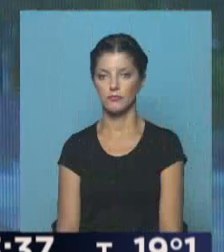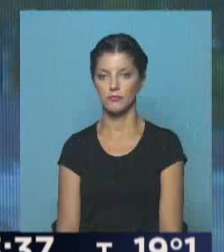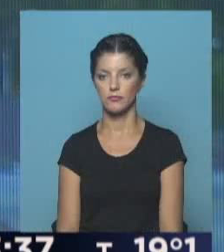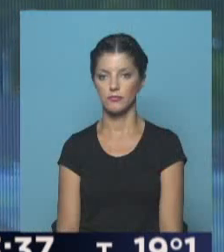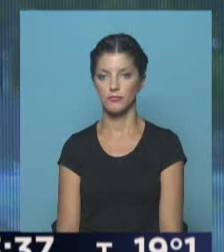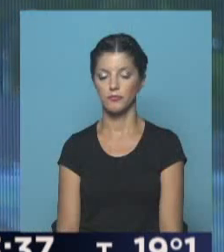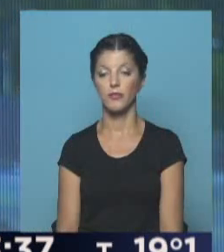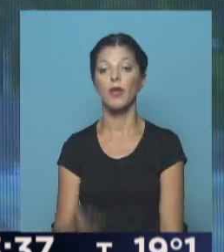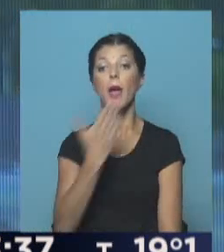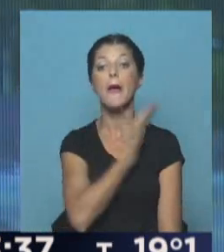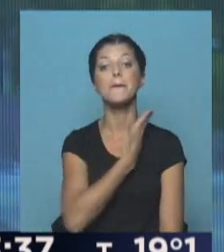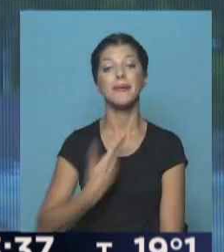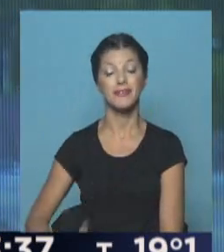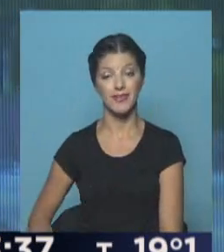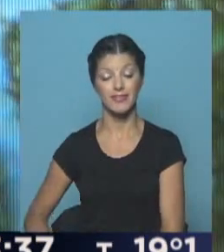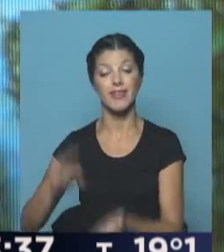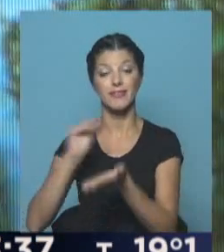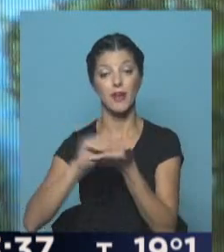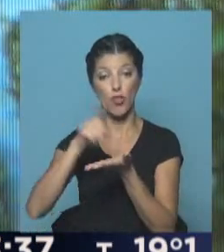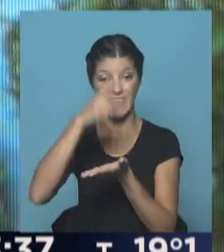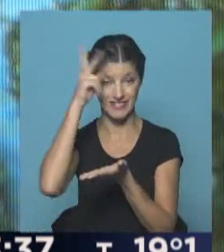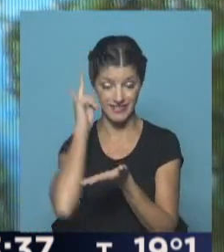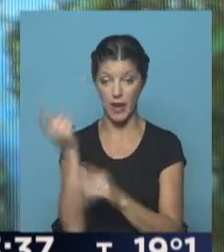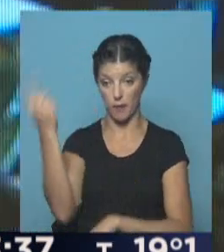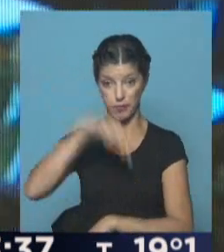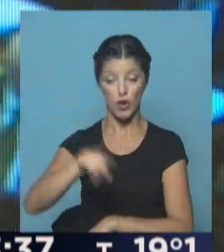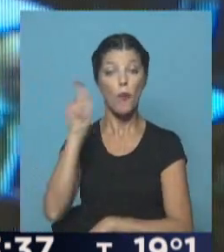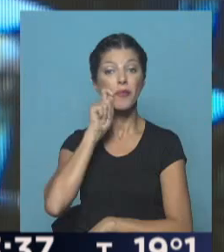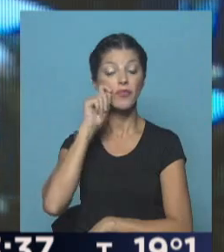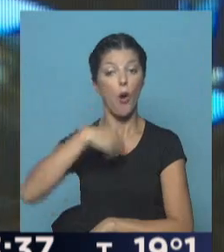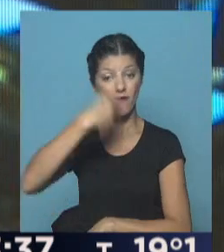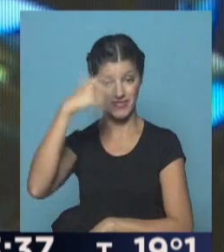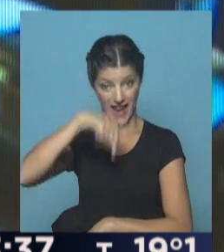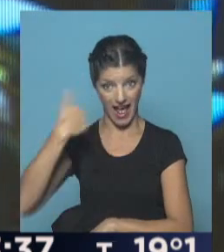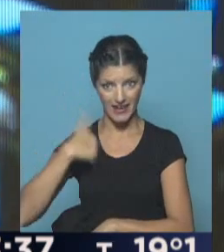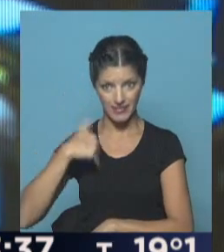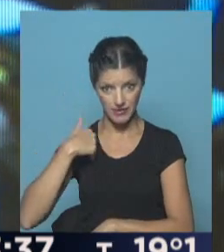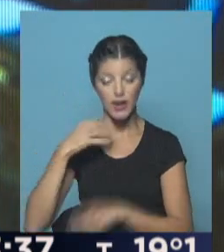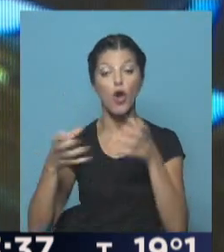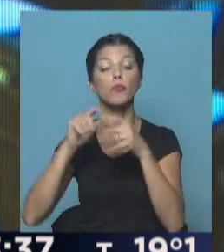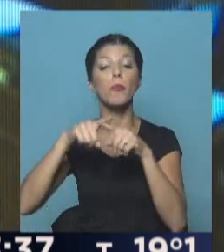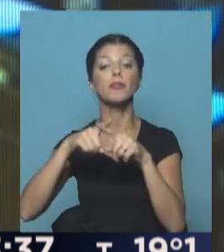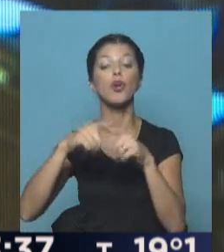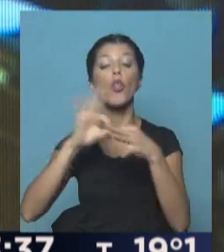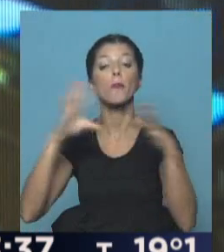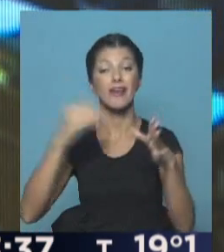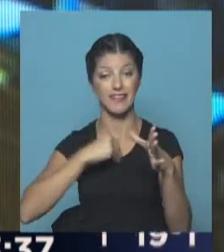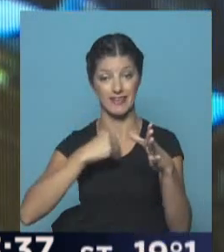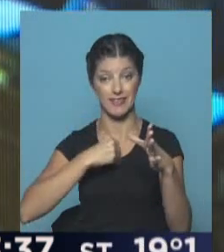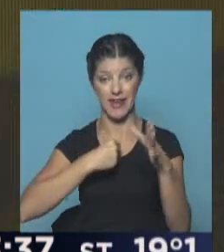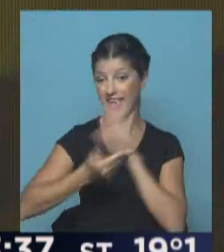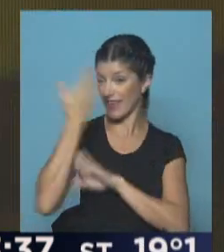el presidente del senado chileno estuvo de visita oficial en la argentina pertenece a la democracia cristiana en partido que acaba de romper